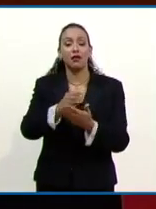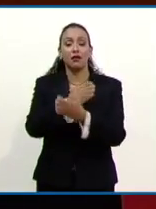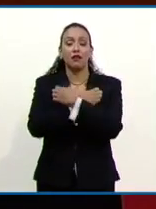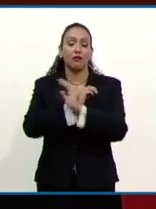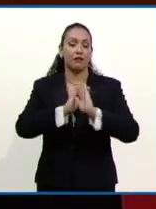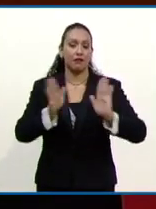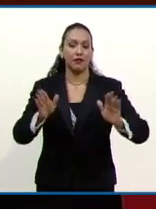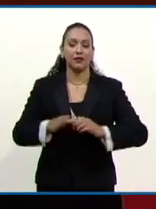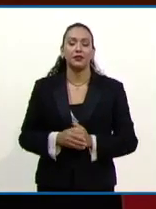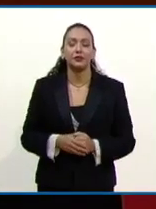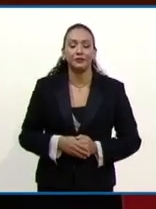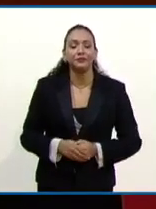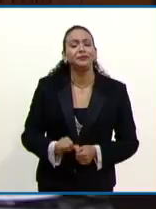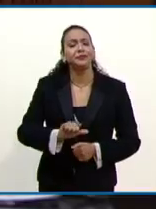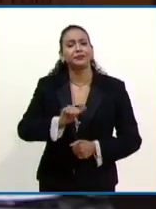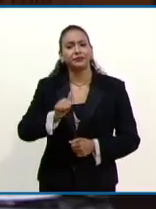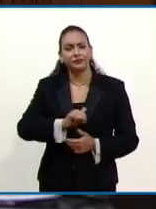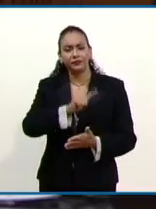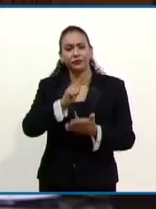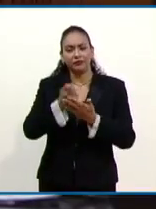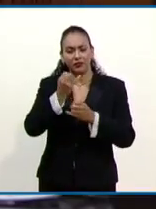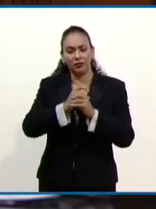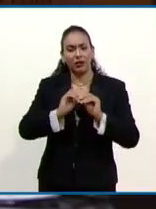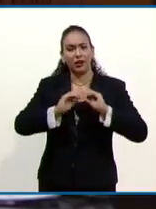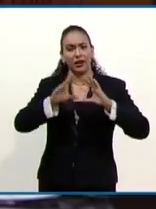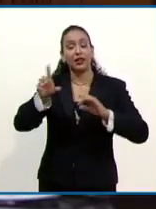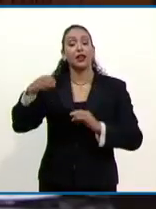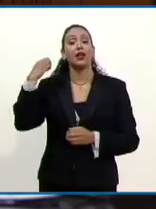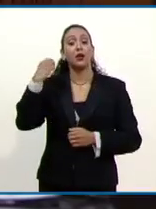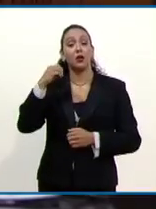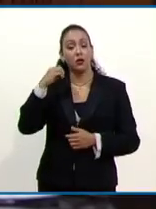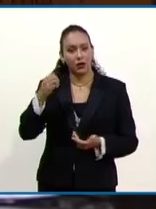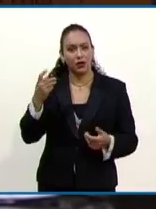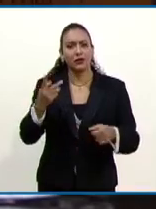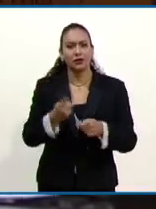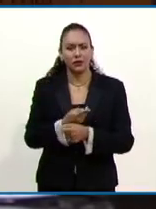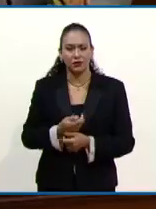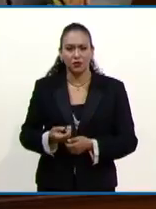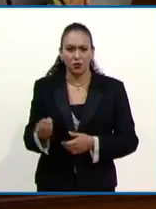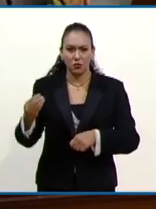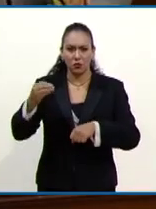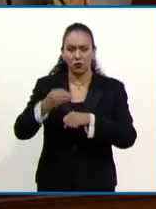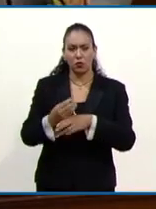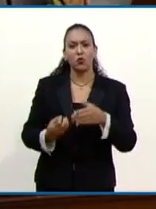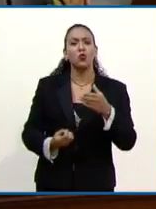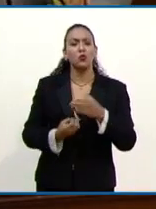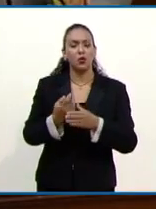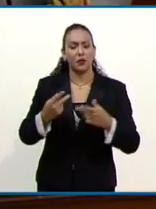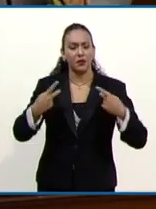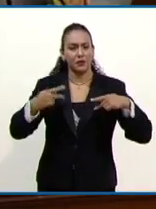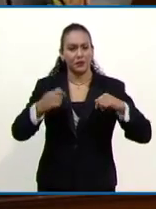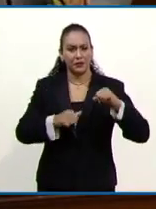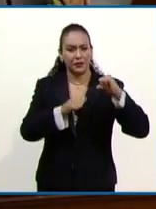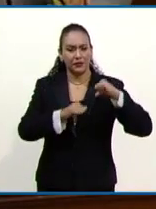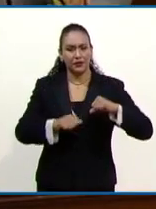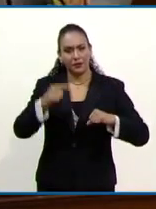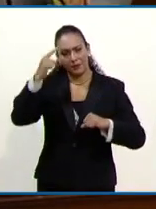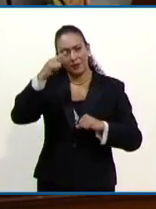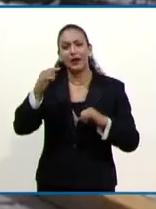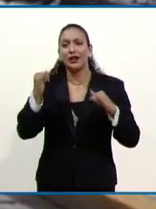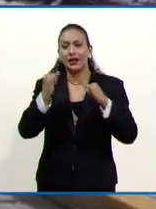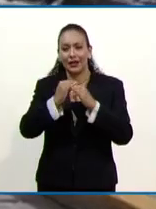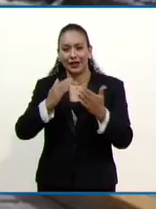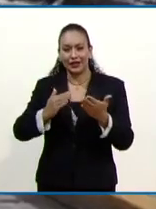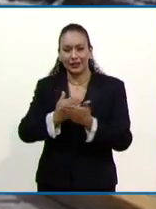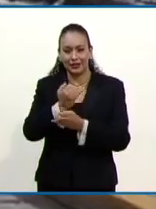En otro asunto, el Pleno invalidó que la Ley de Transparencia de Oaxaca ordenara el nombramiento de nuevos comisionados del Instituto de Acceso a la Información de ese